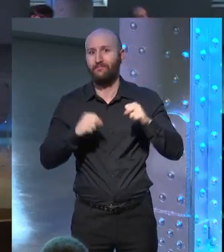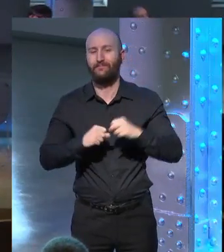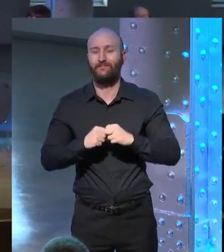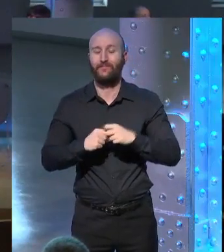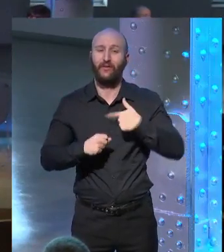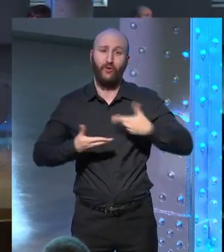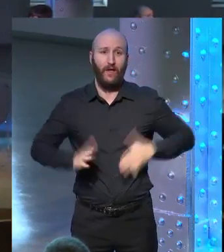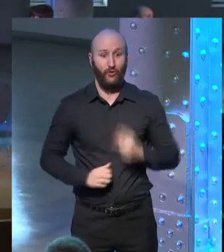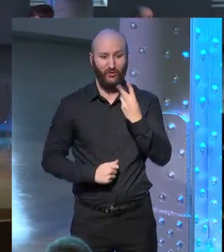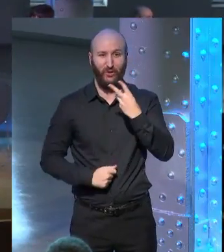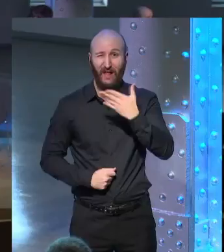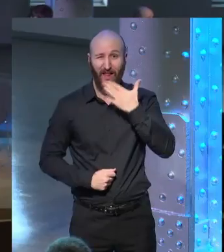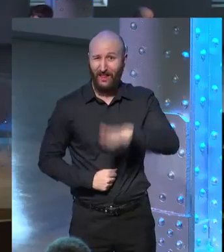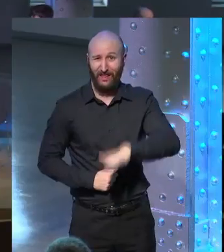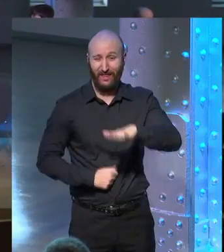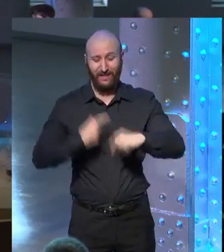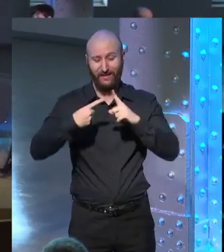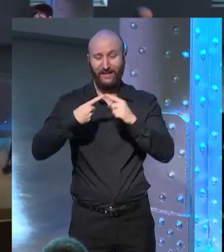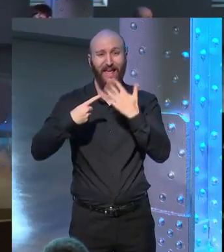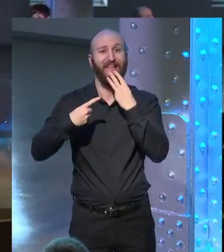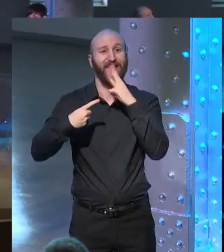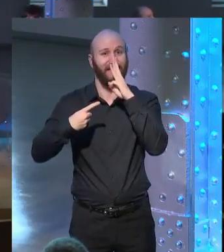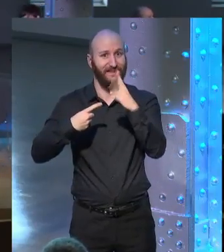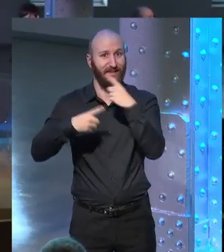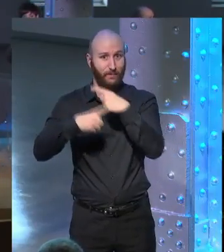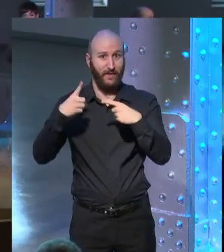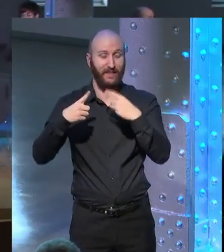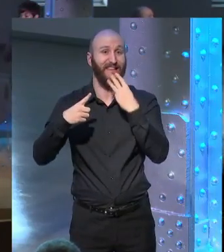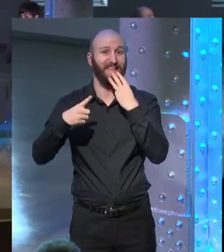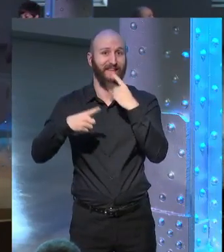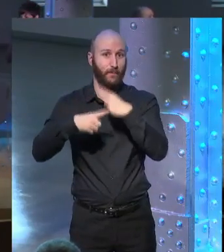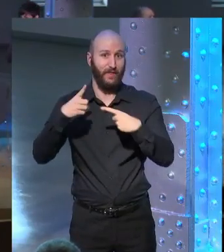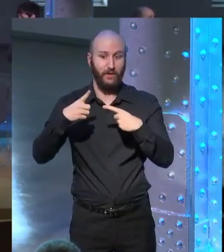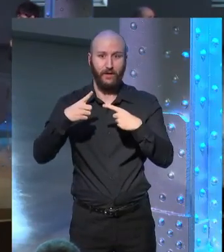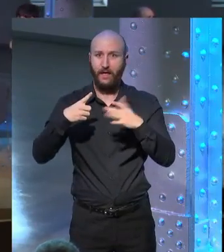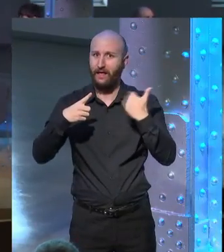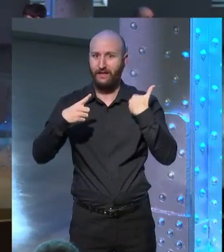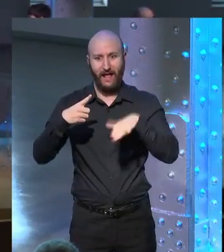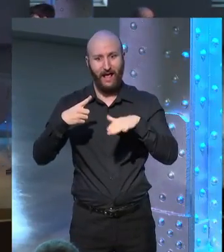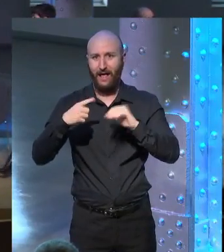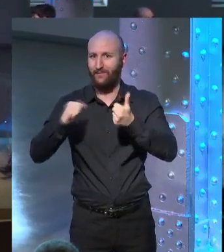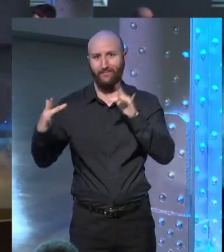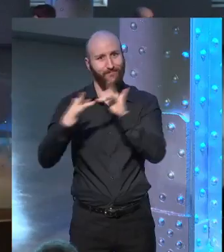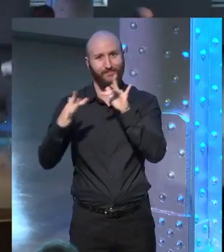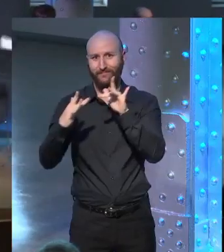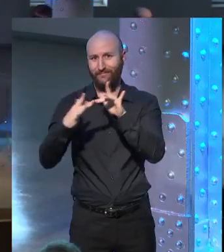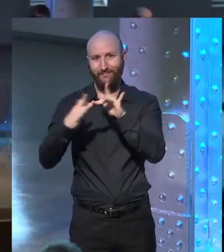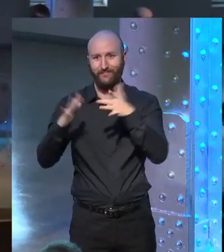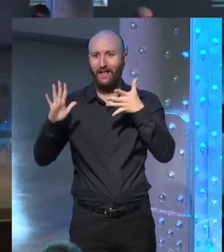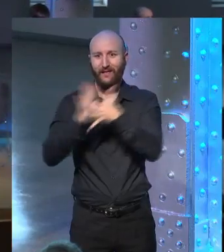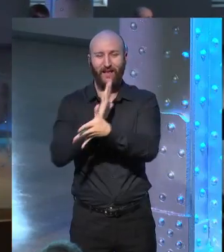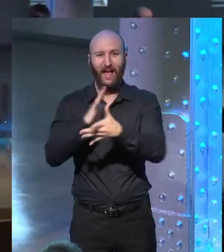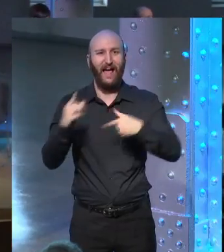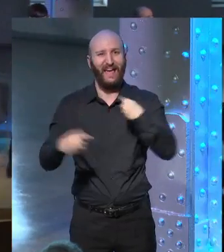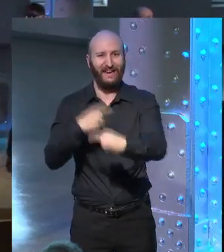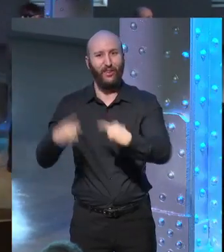Que soy mamá de 2 niños muy pequeños, una tiene 3 años y medio y ya está totalmente conectada. Es una generación, como muchos